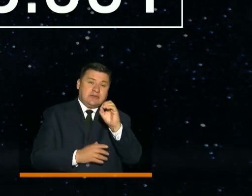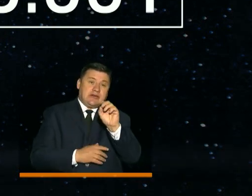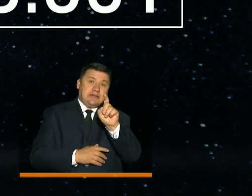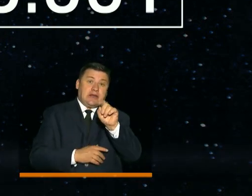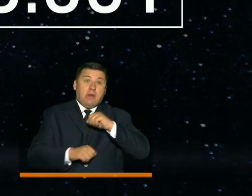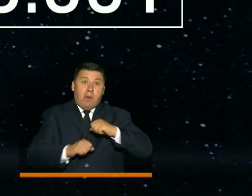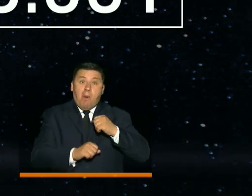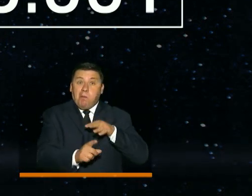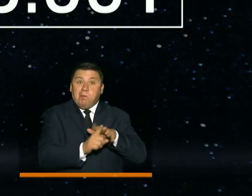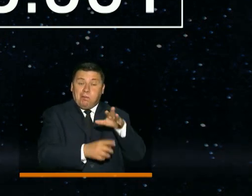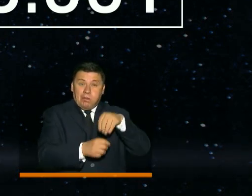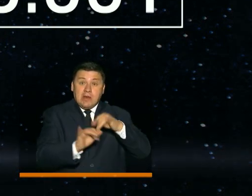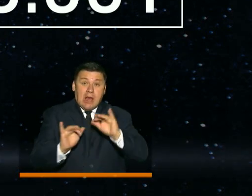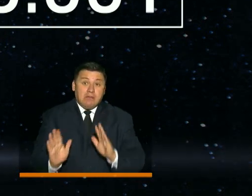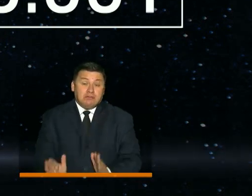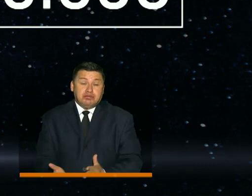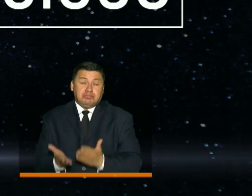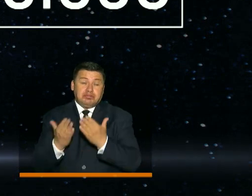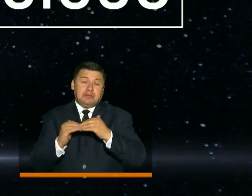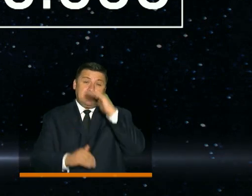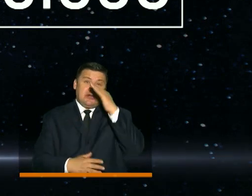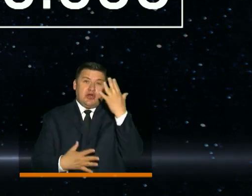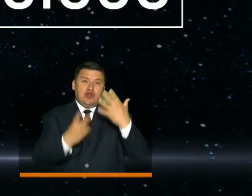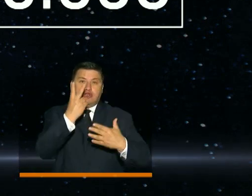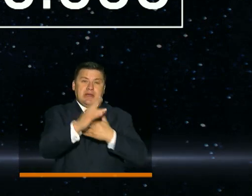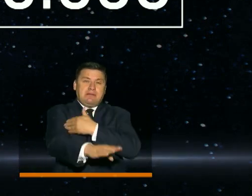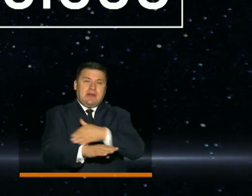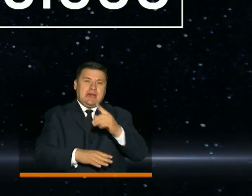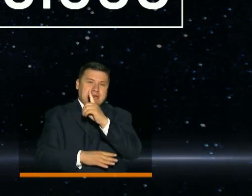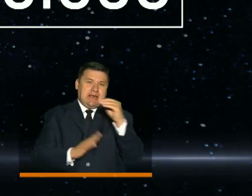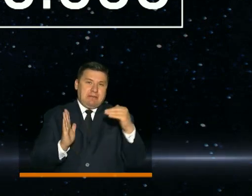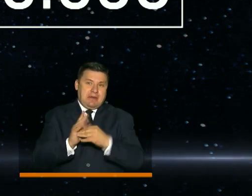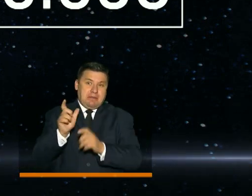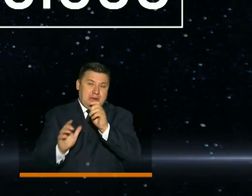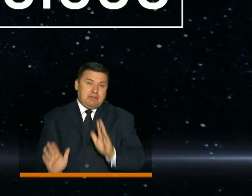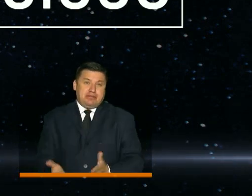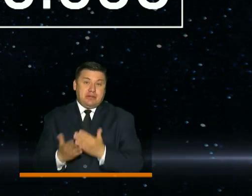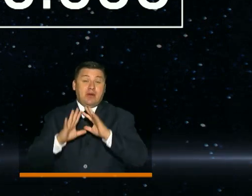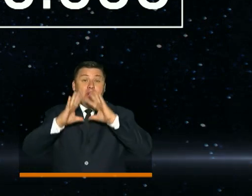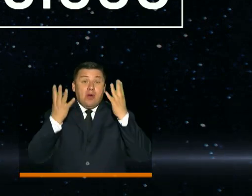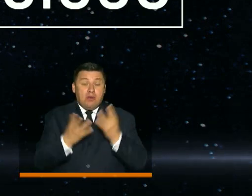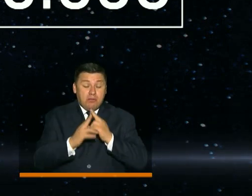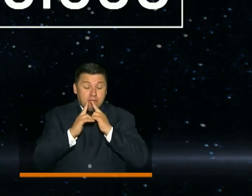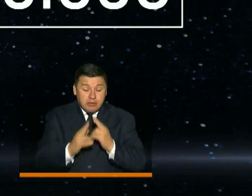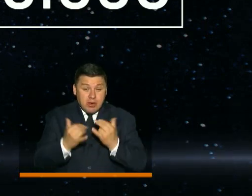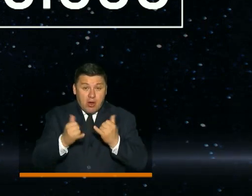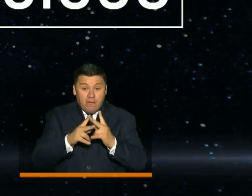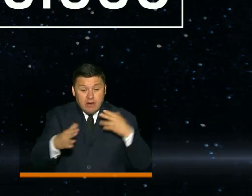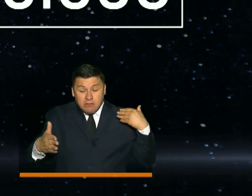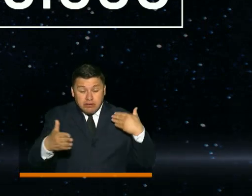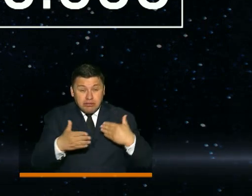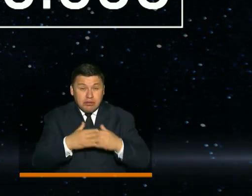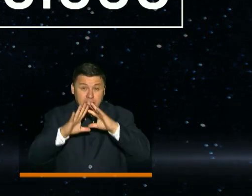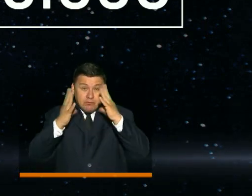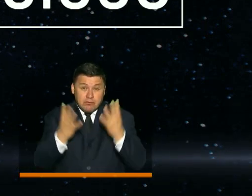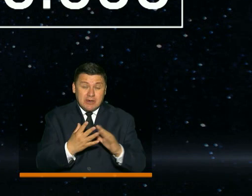6.458.061 activos, hay recuperados ya más de 12.100.000 personas y el mundo ha registrado hasta la fecha